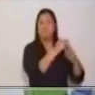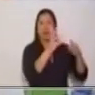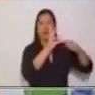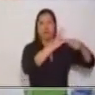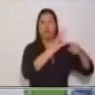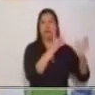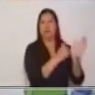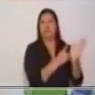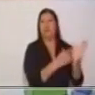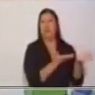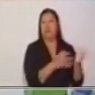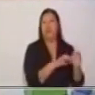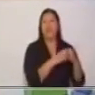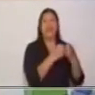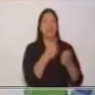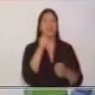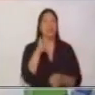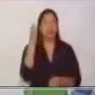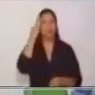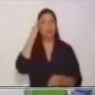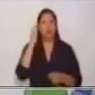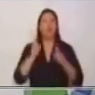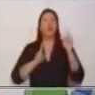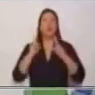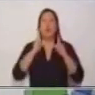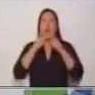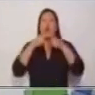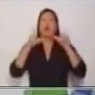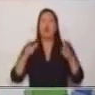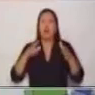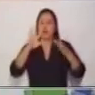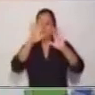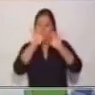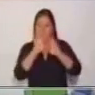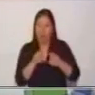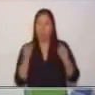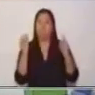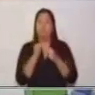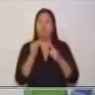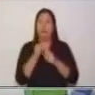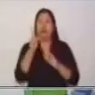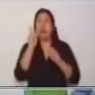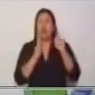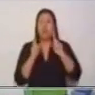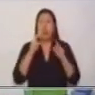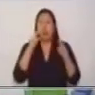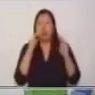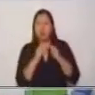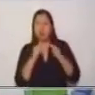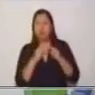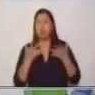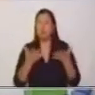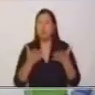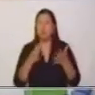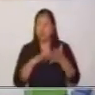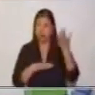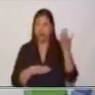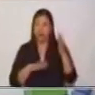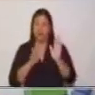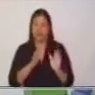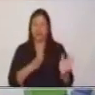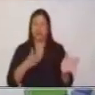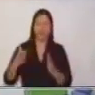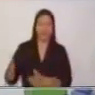utilizar en este tipo de textos y a quién lo vas a enfocar. Luego tenemos la estructura básica de un texto